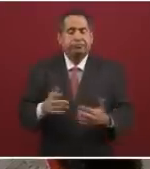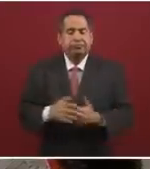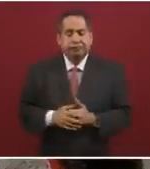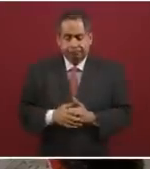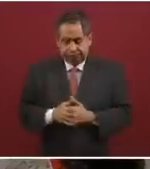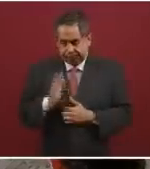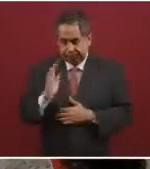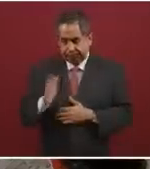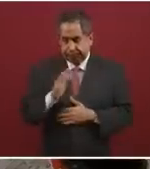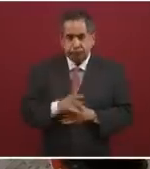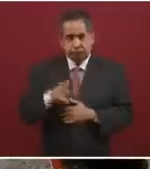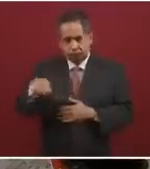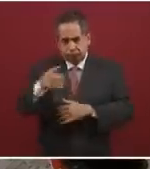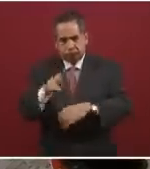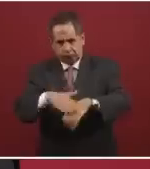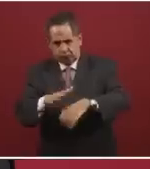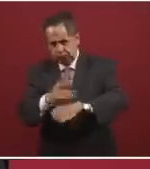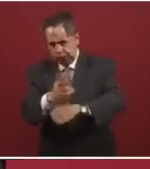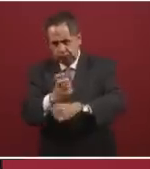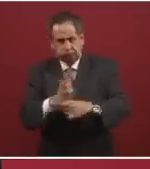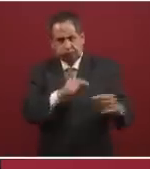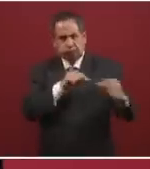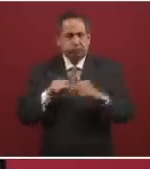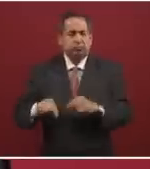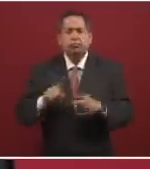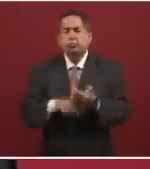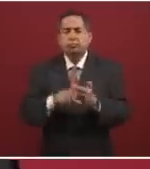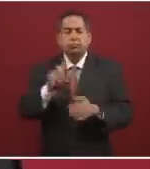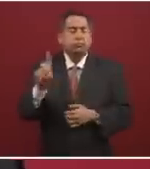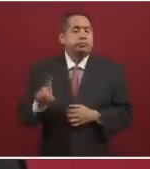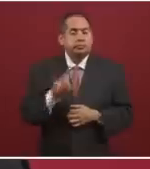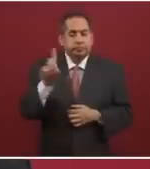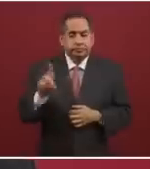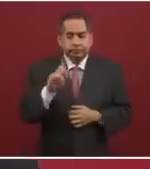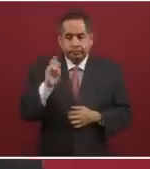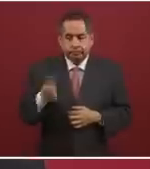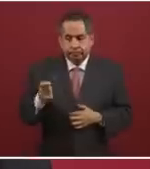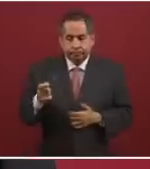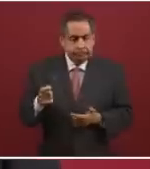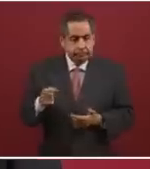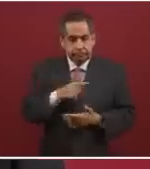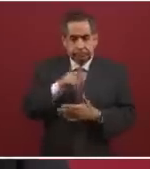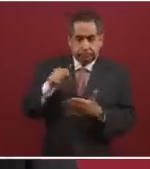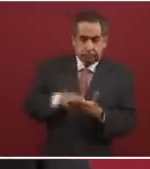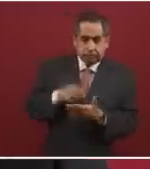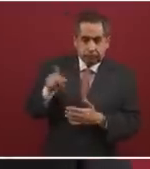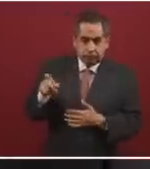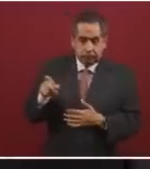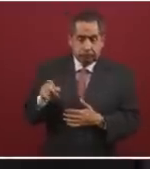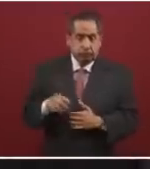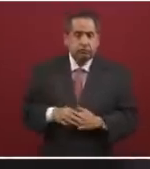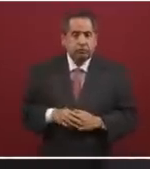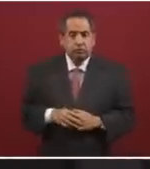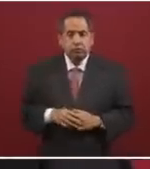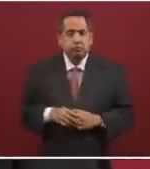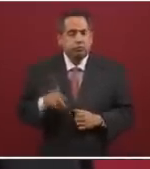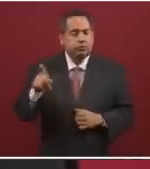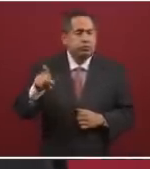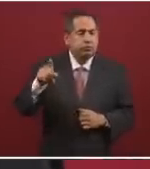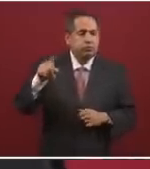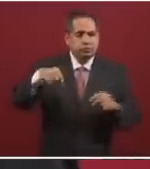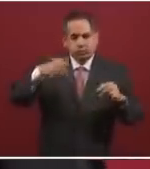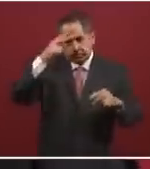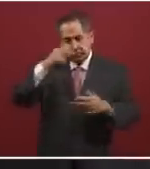Están invitados el domingo en el campo